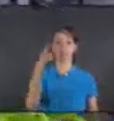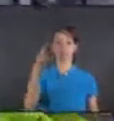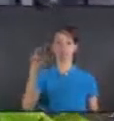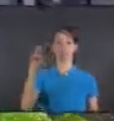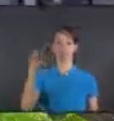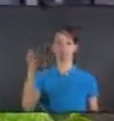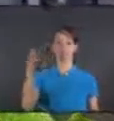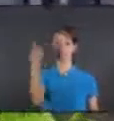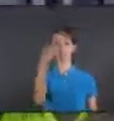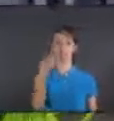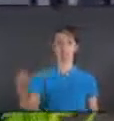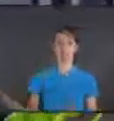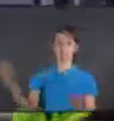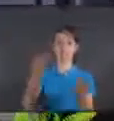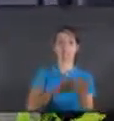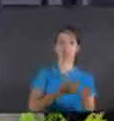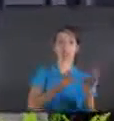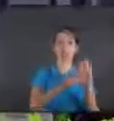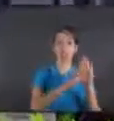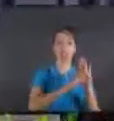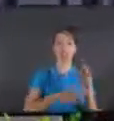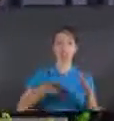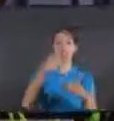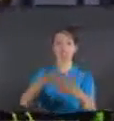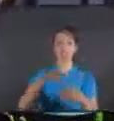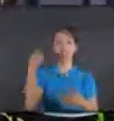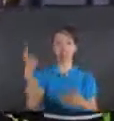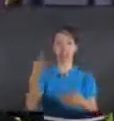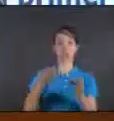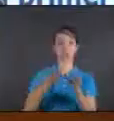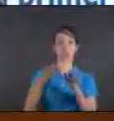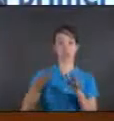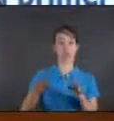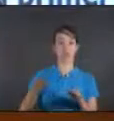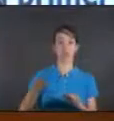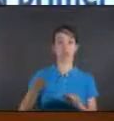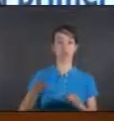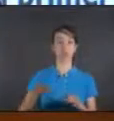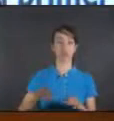puerta del horno y se murieron. Y los otros estaban adentro, ¿no?